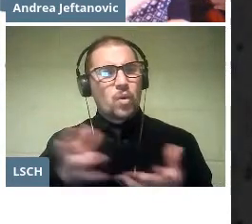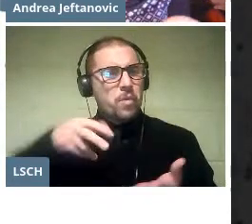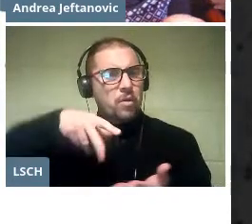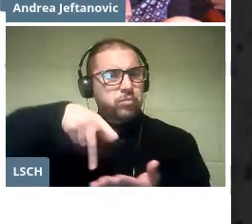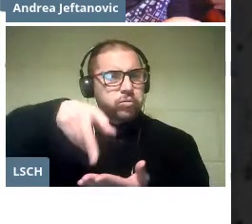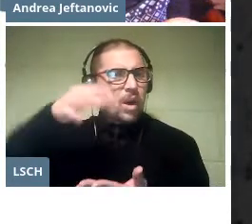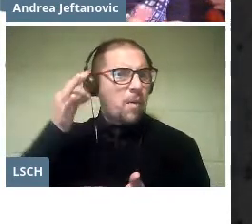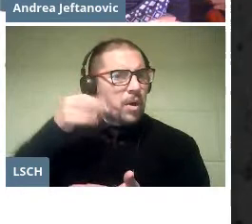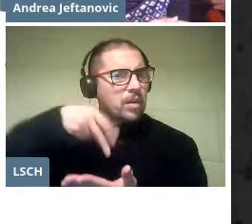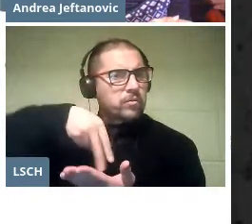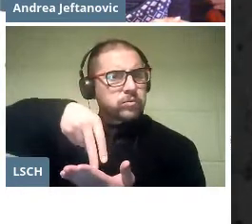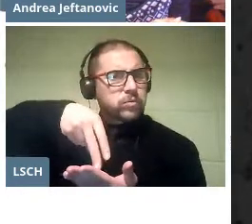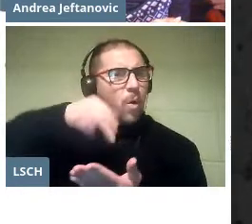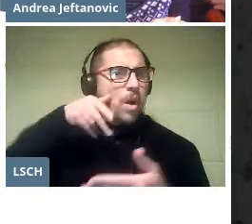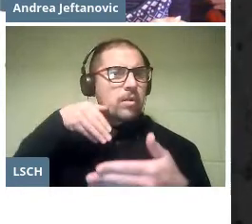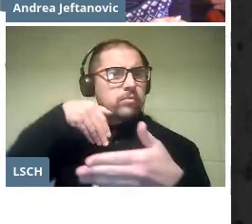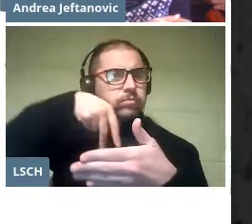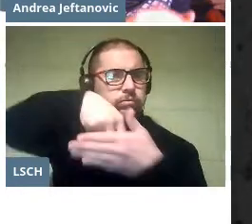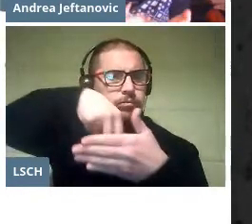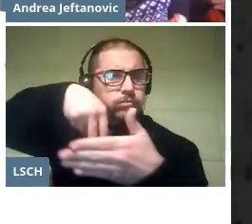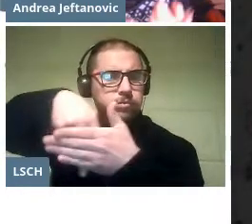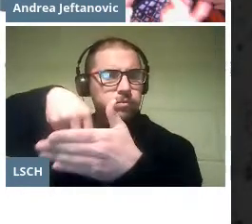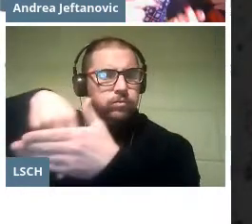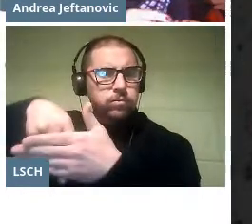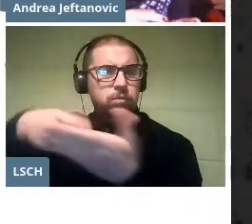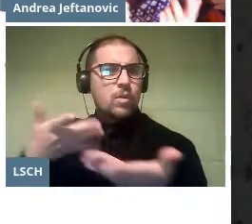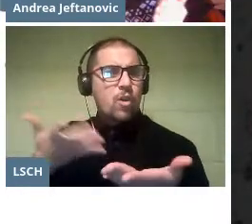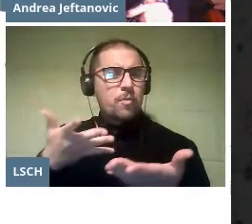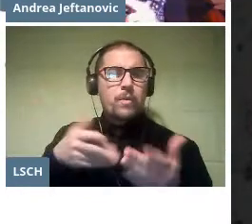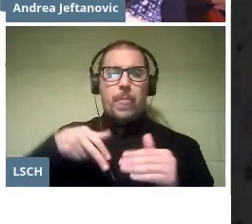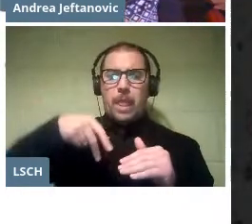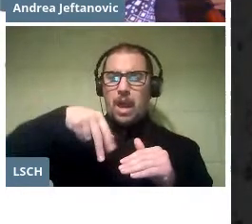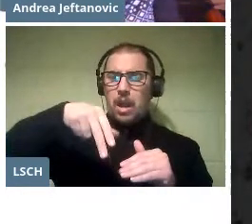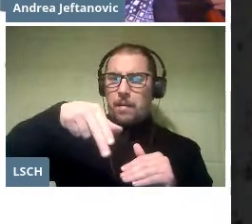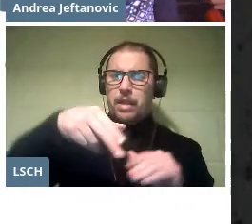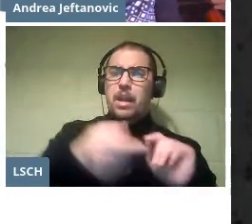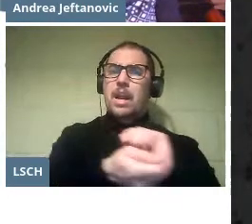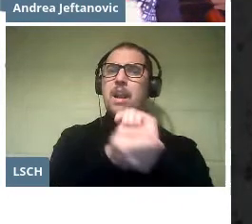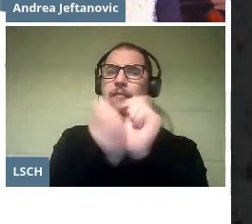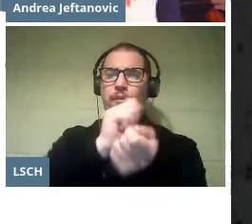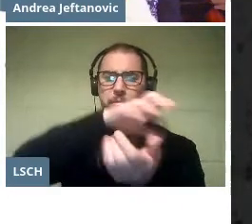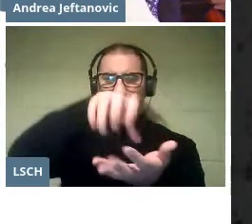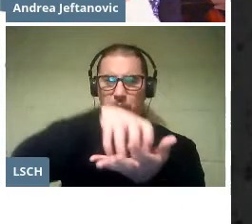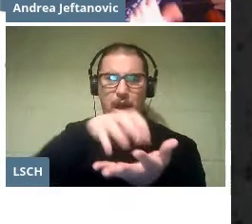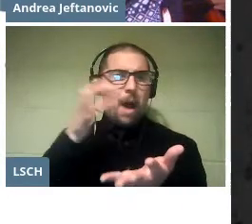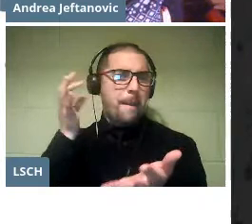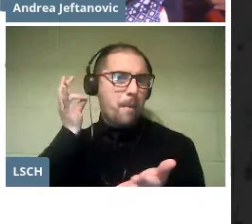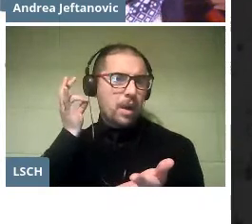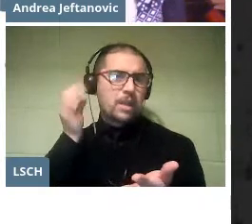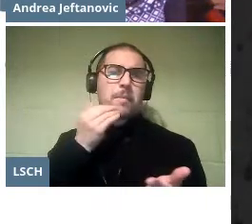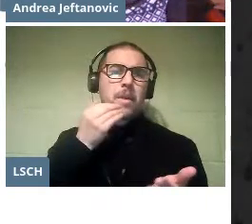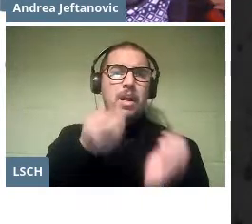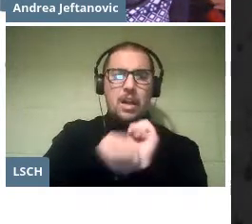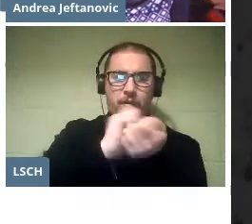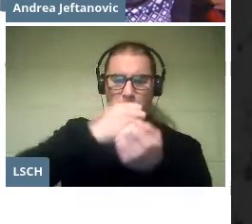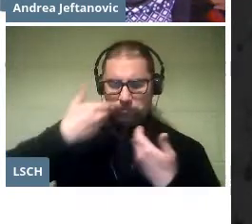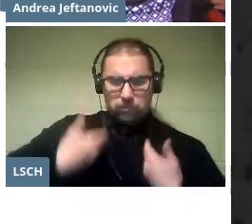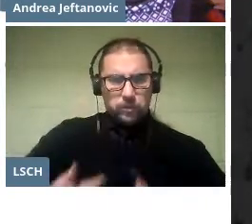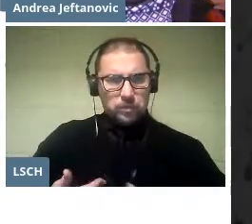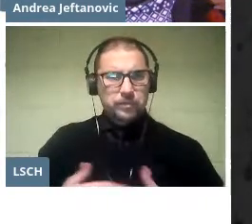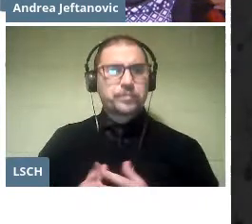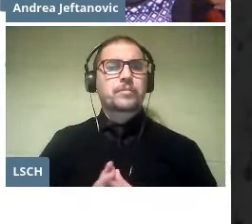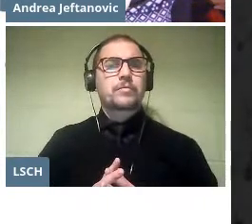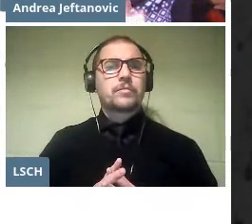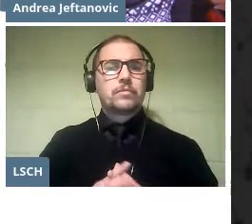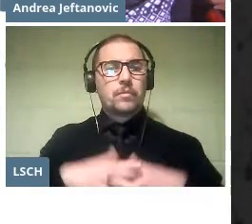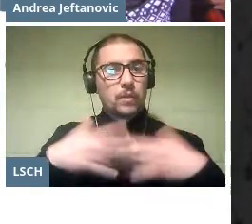mujeres? ¿Qué obstáculos enfrentan? ¿Cómo la caminante transforma la ciudad y se transforma a sí misma?